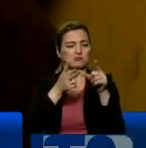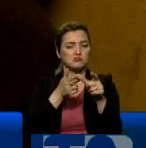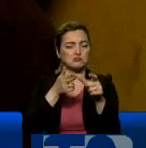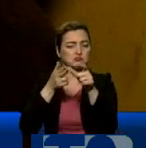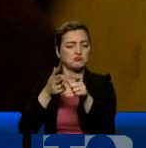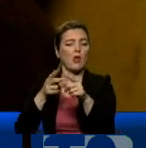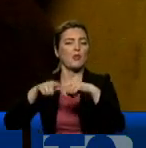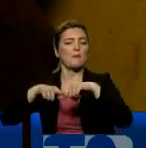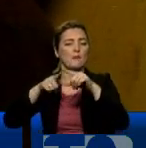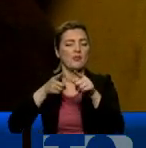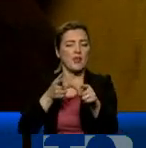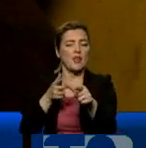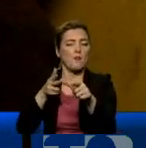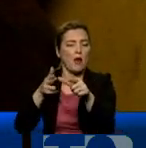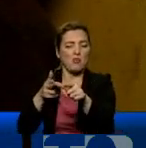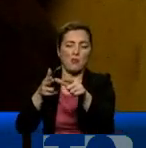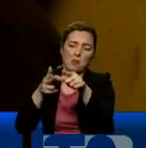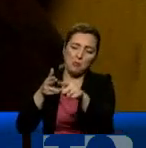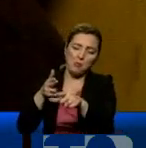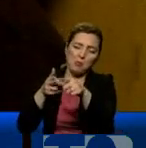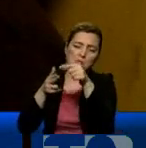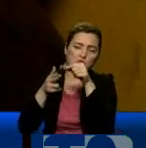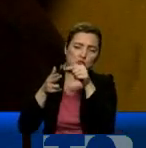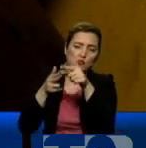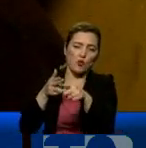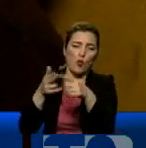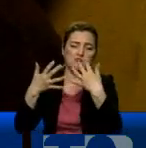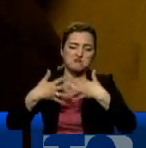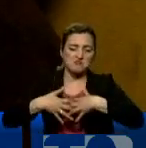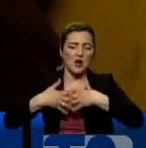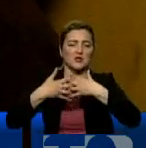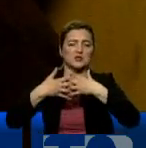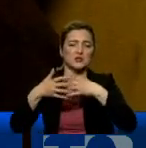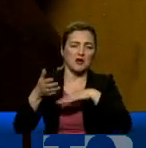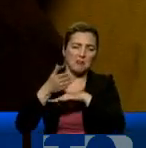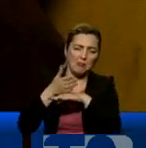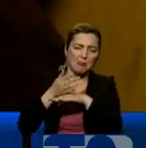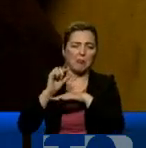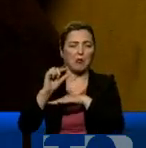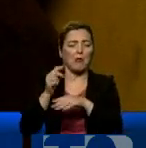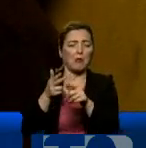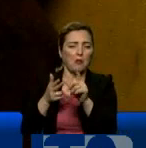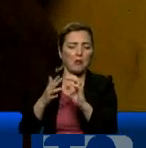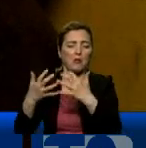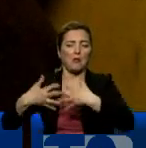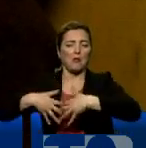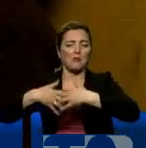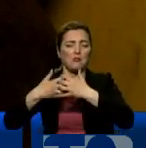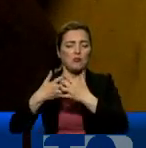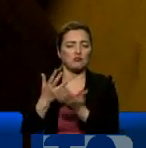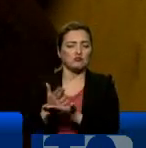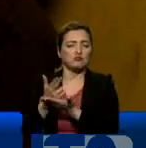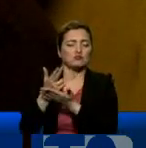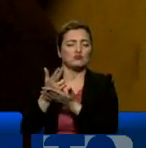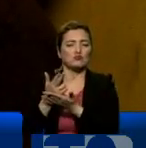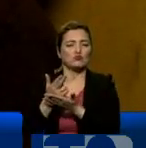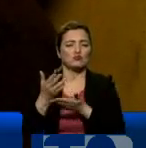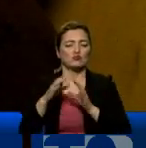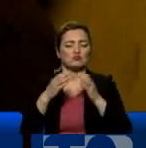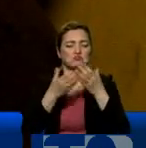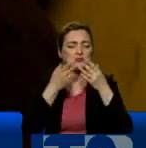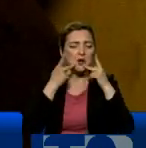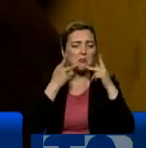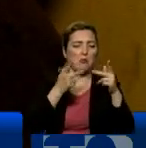calibre, dependiendo si es que es automática, semiautomática, es un revólver. Se consigue en el Comité